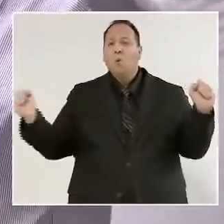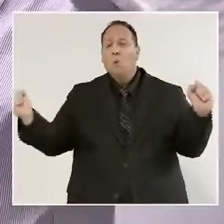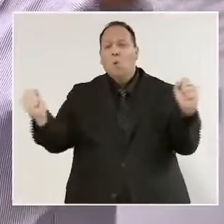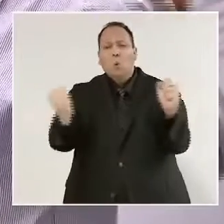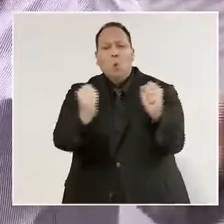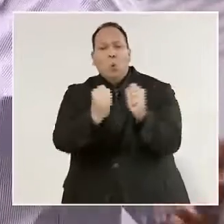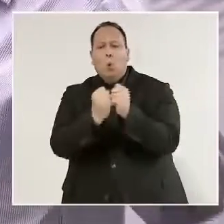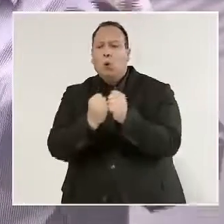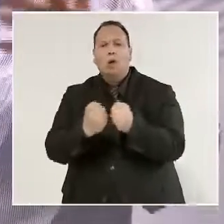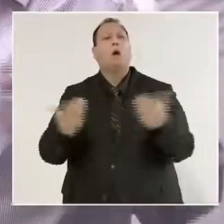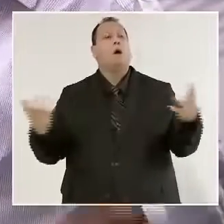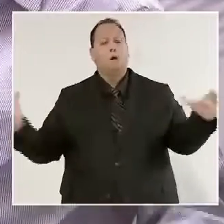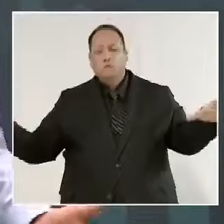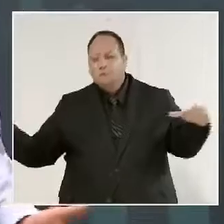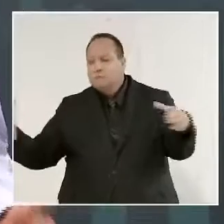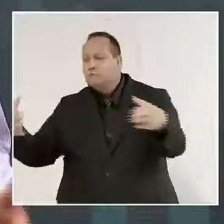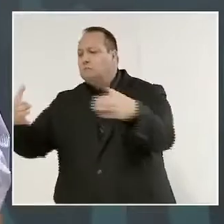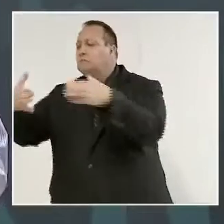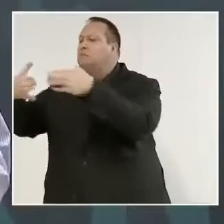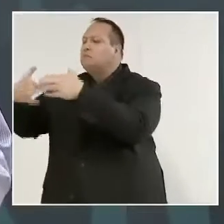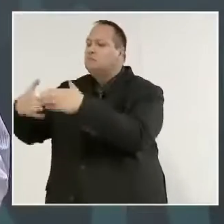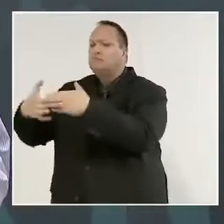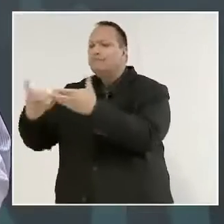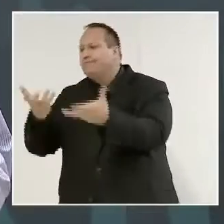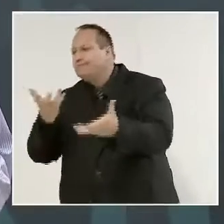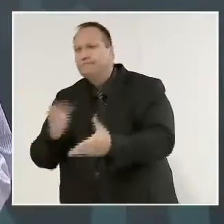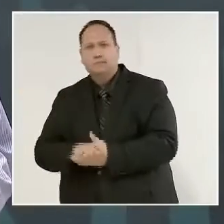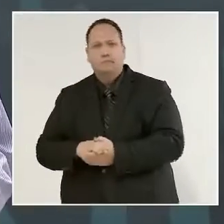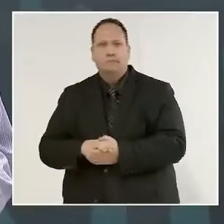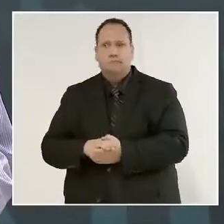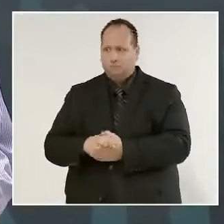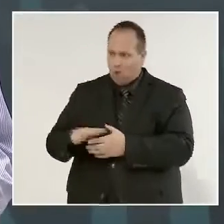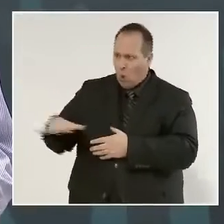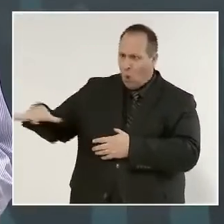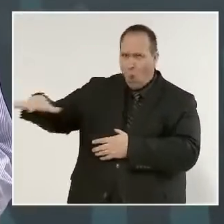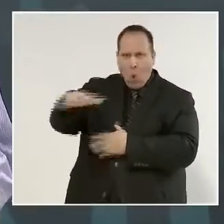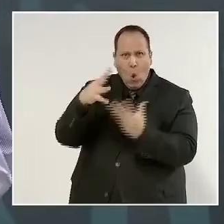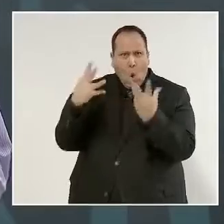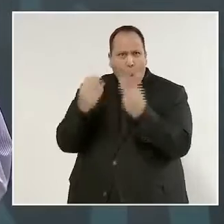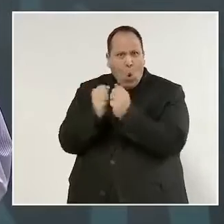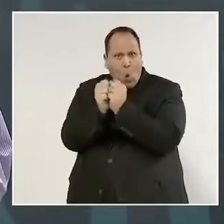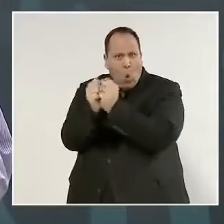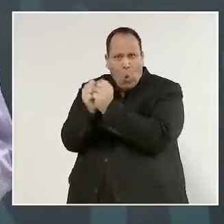ver, que no